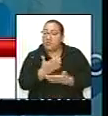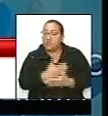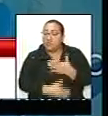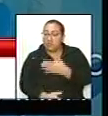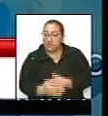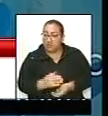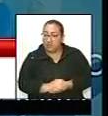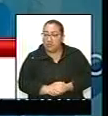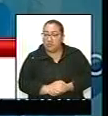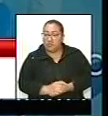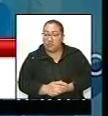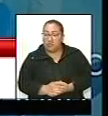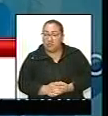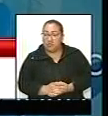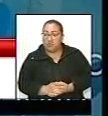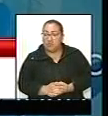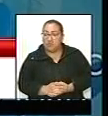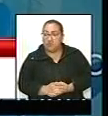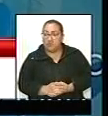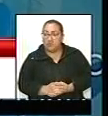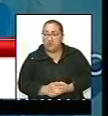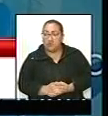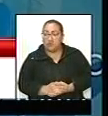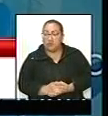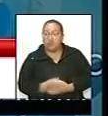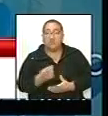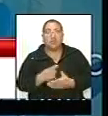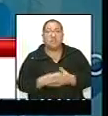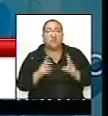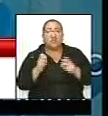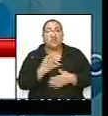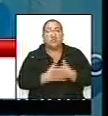discapacidad, qué tipo de discapacidad tienen,